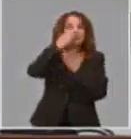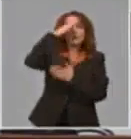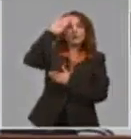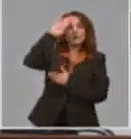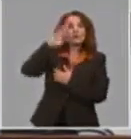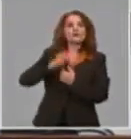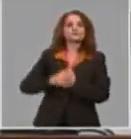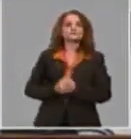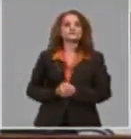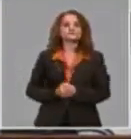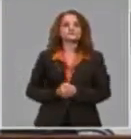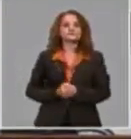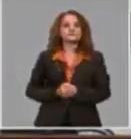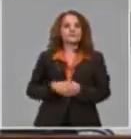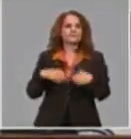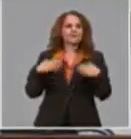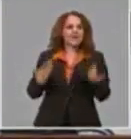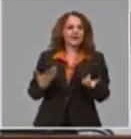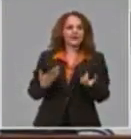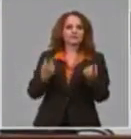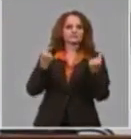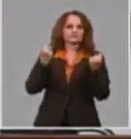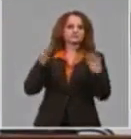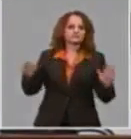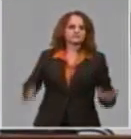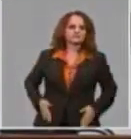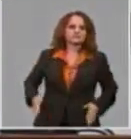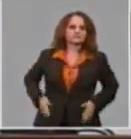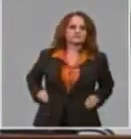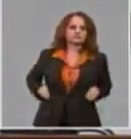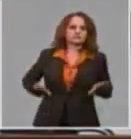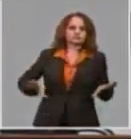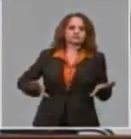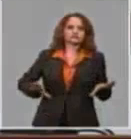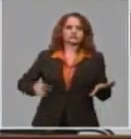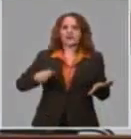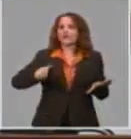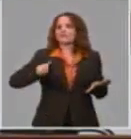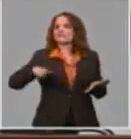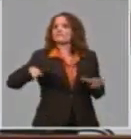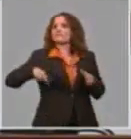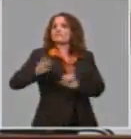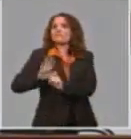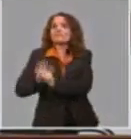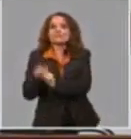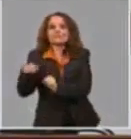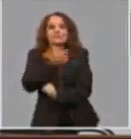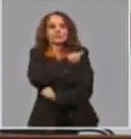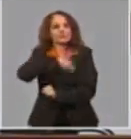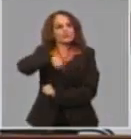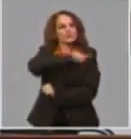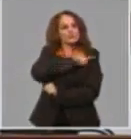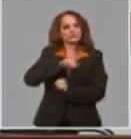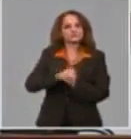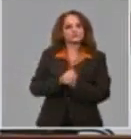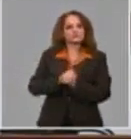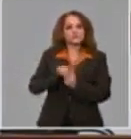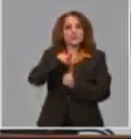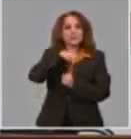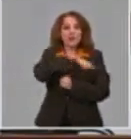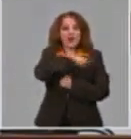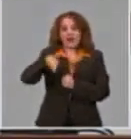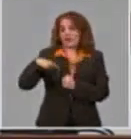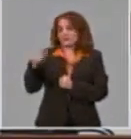para enriquecerse a costa de los demás. Y de hecho limitan el acceso de la población